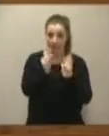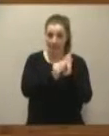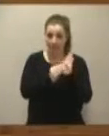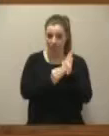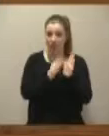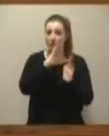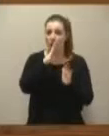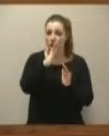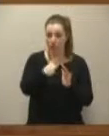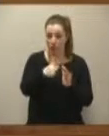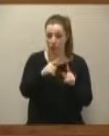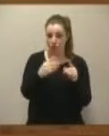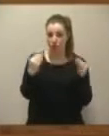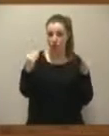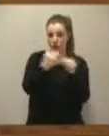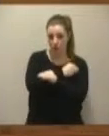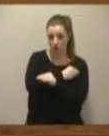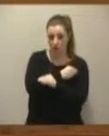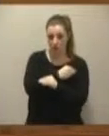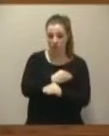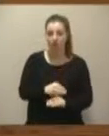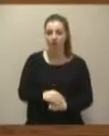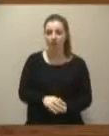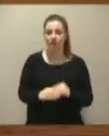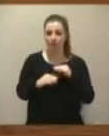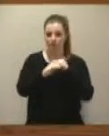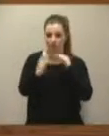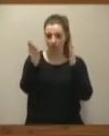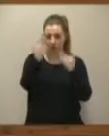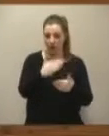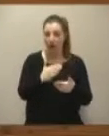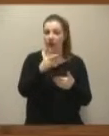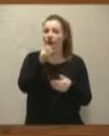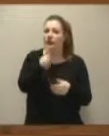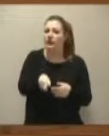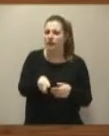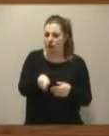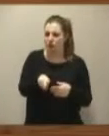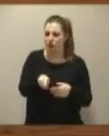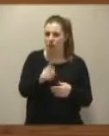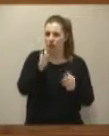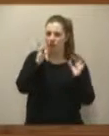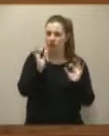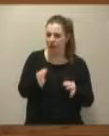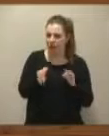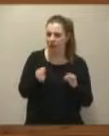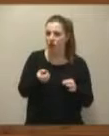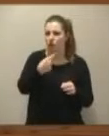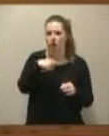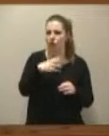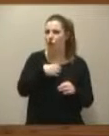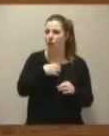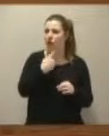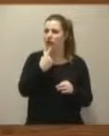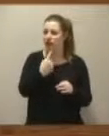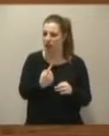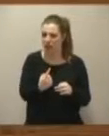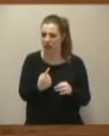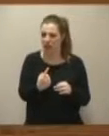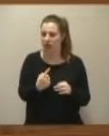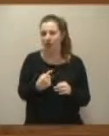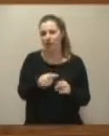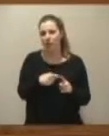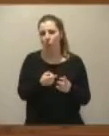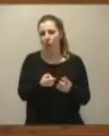de inelegibilidad e incompatibilidad. Lo cierto es que no podemos negar que esta iniciativa nos ha